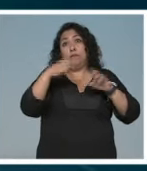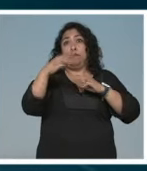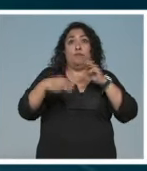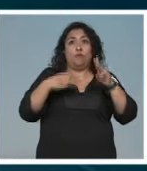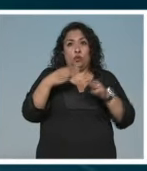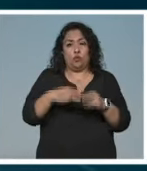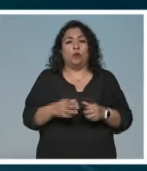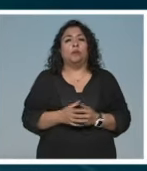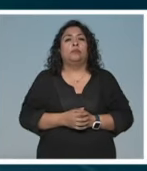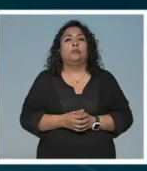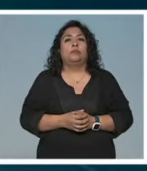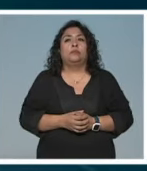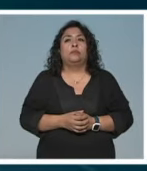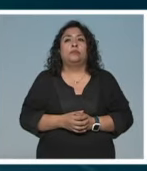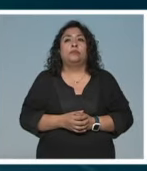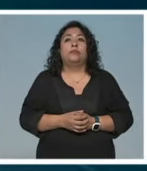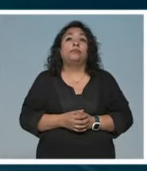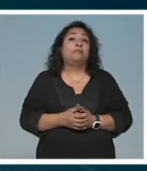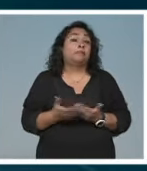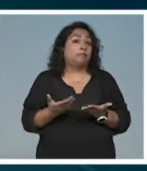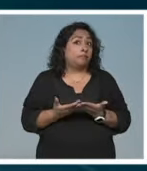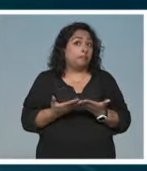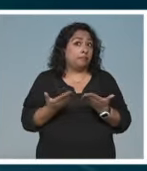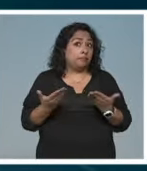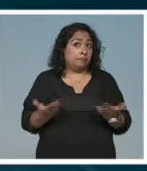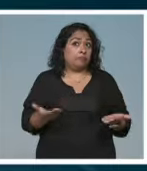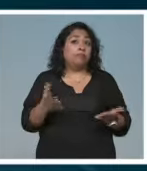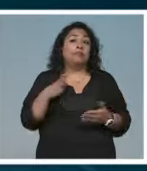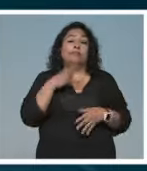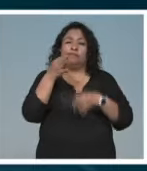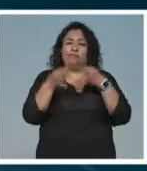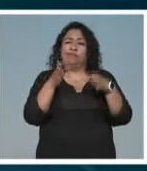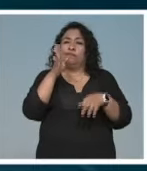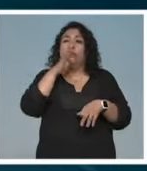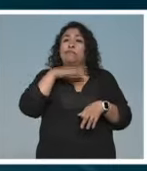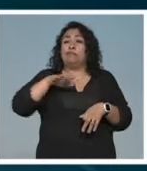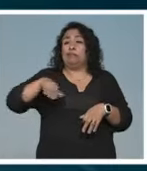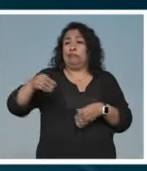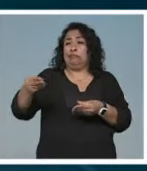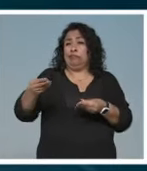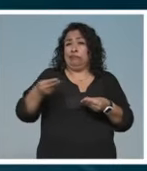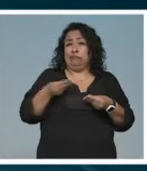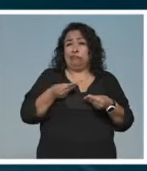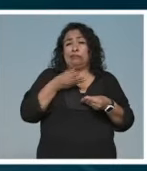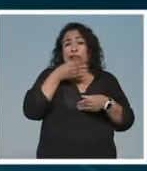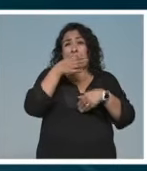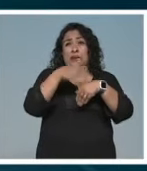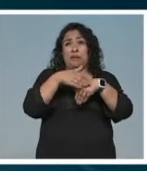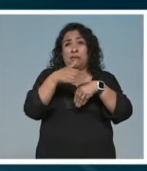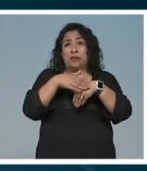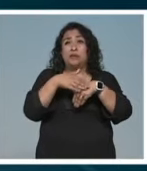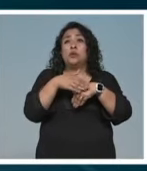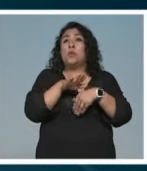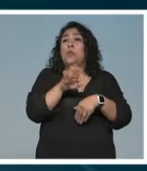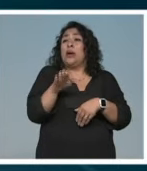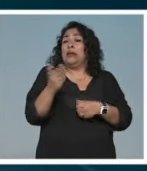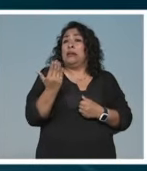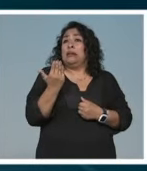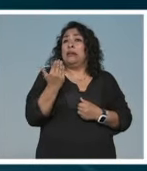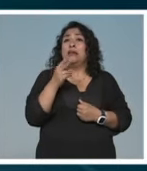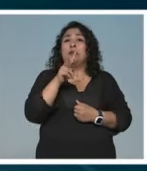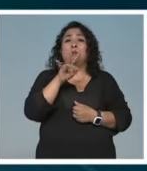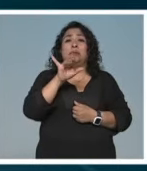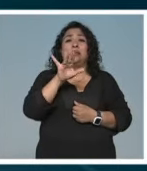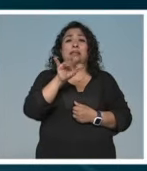mundo. Y bueno, Laura, tenemos una mala noticia. Sí. Acabamos de recibir un comunicado de que acaba de fallecer